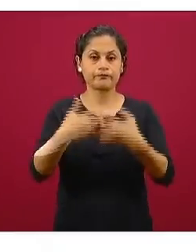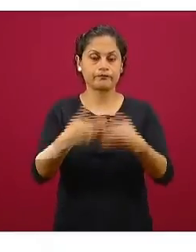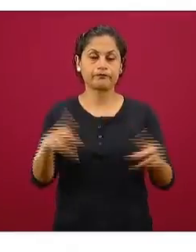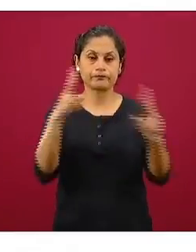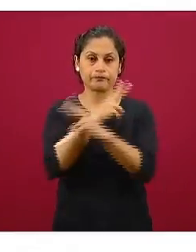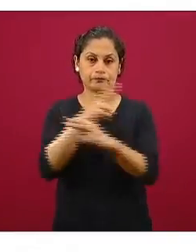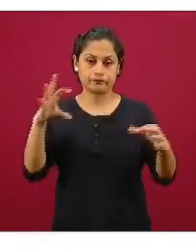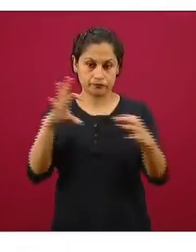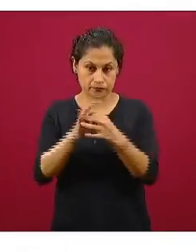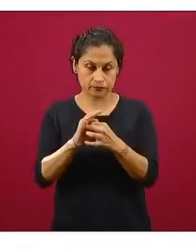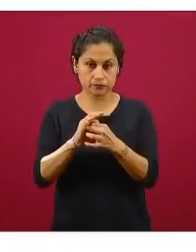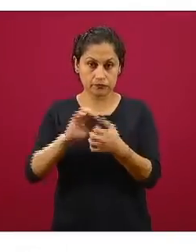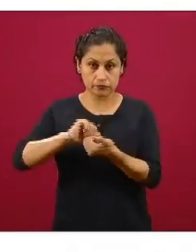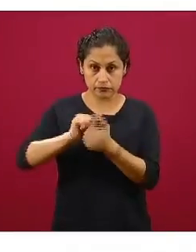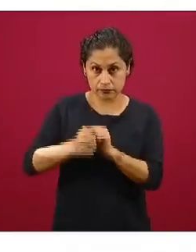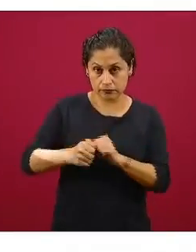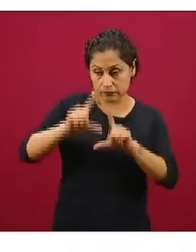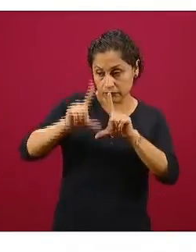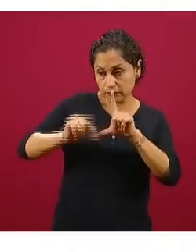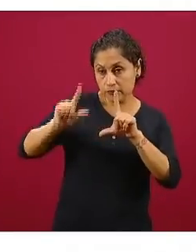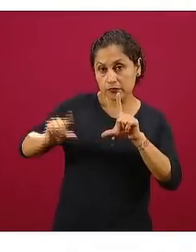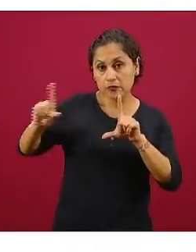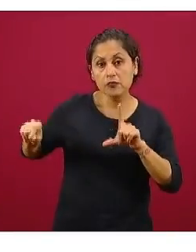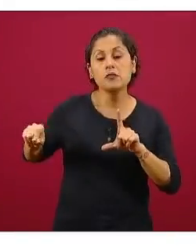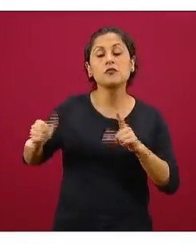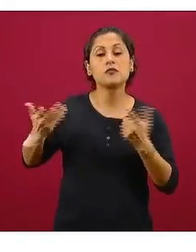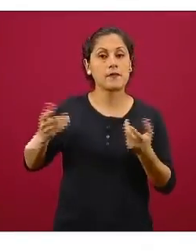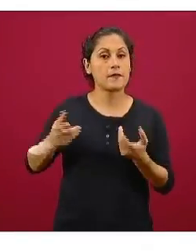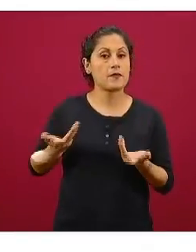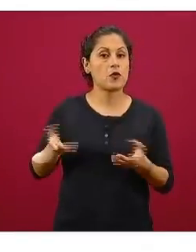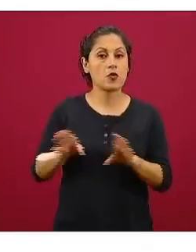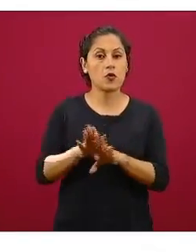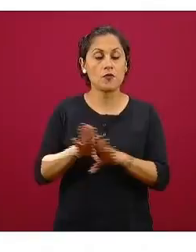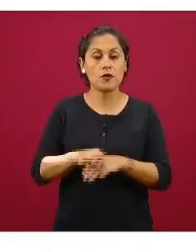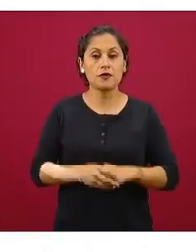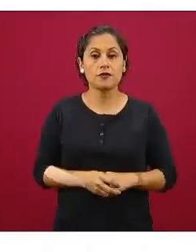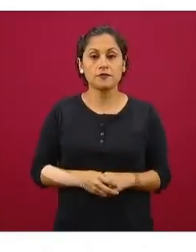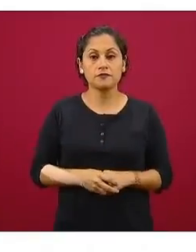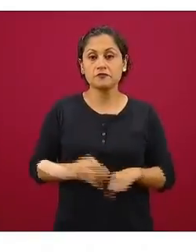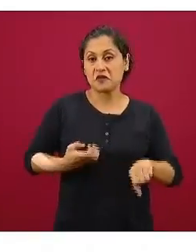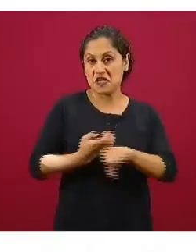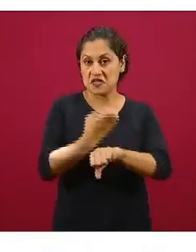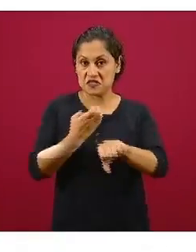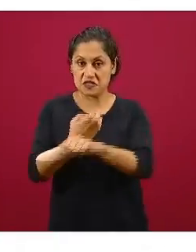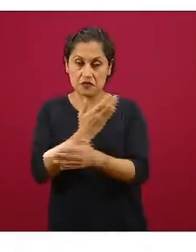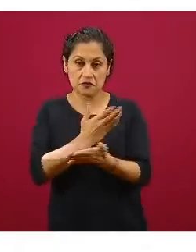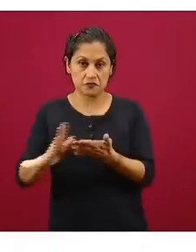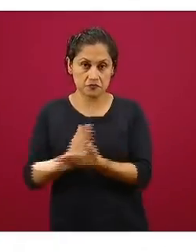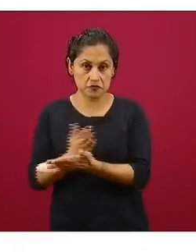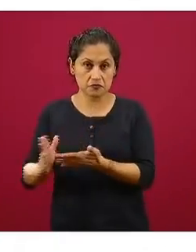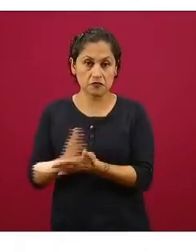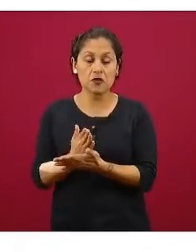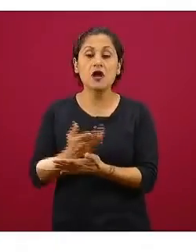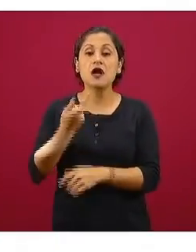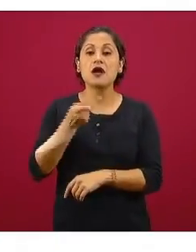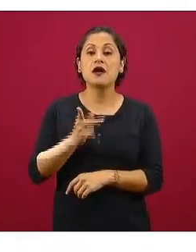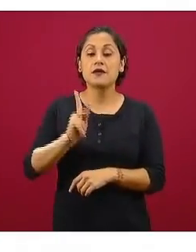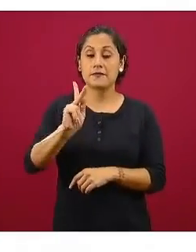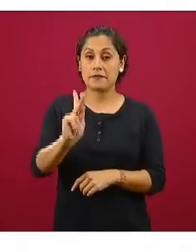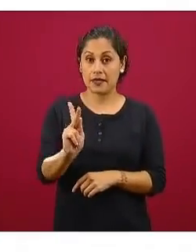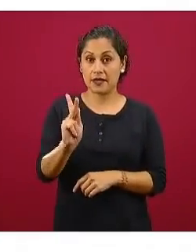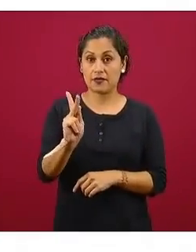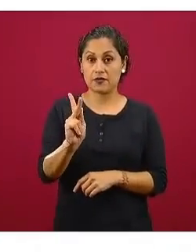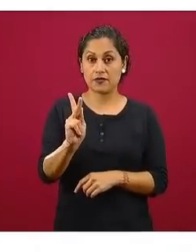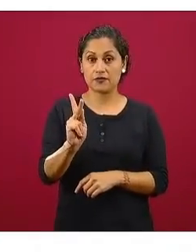se distribuye de manera diferente en relación a las entidades federativas, aunque las que han mantenido siempre